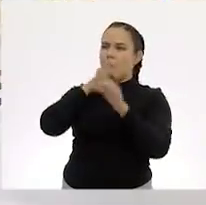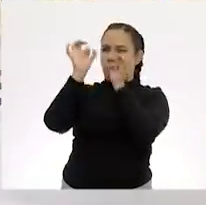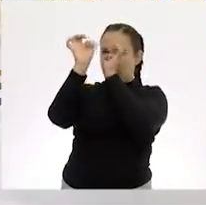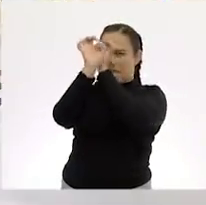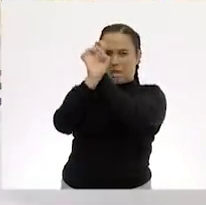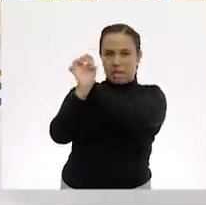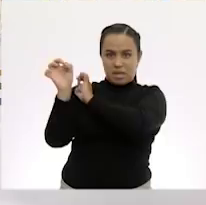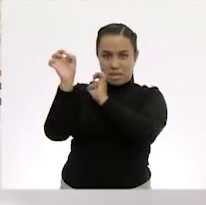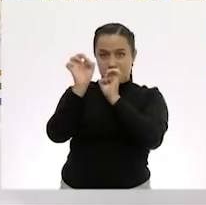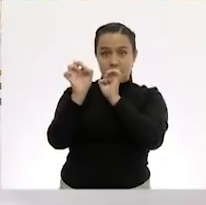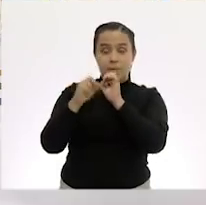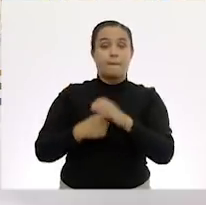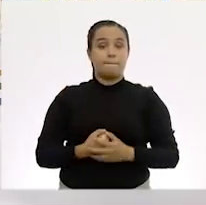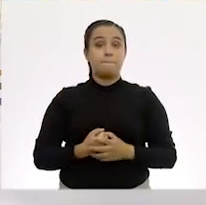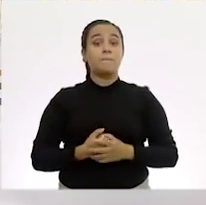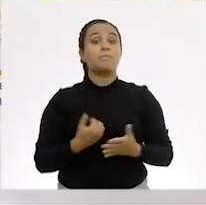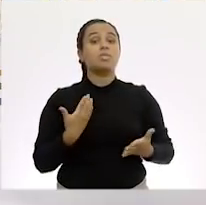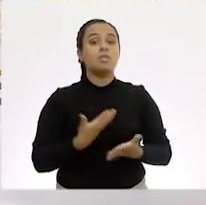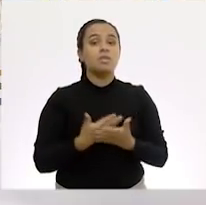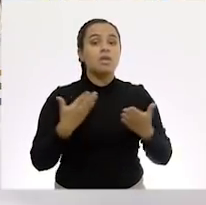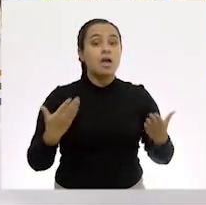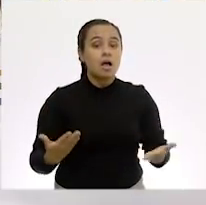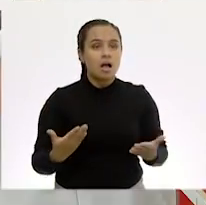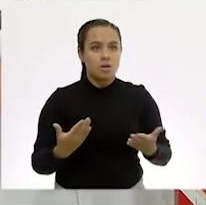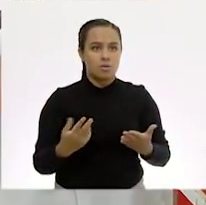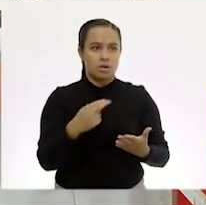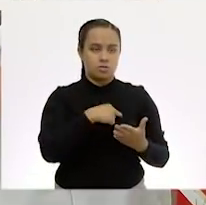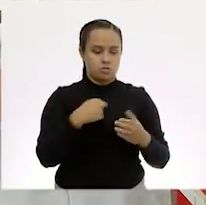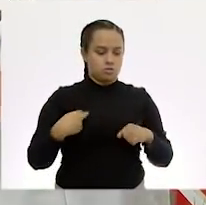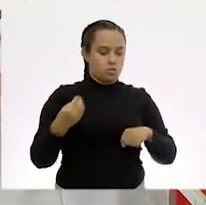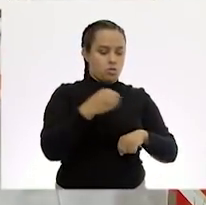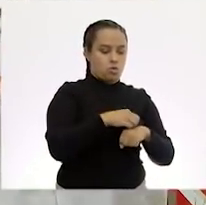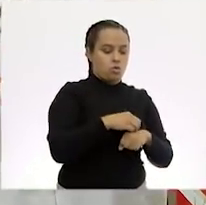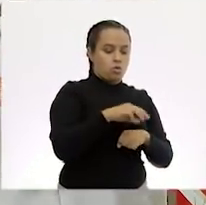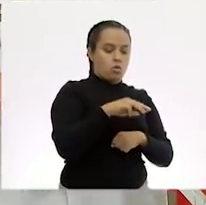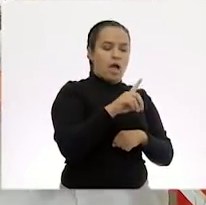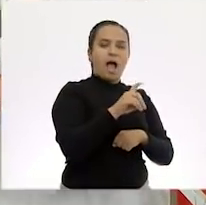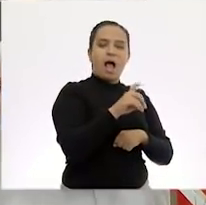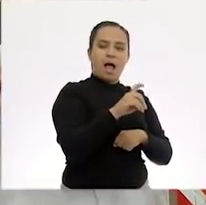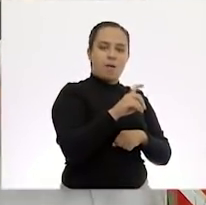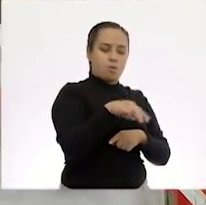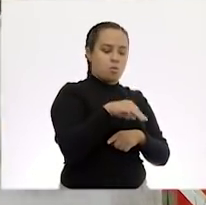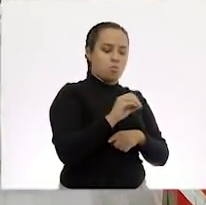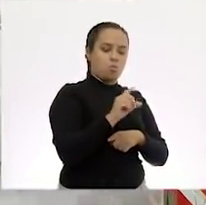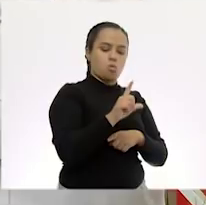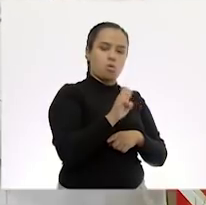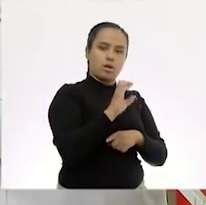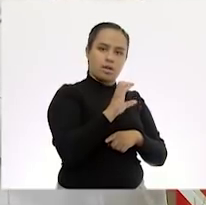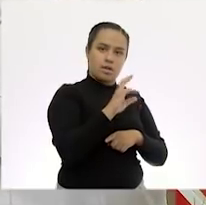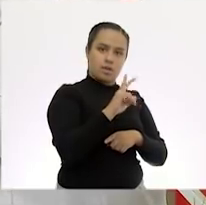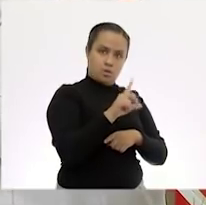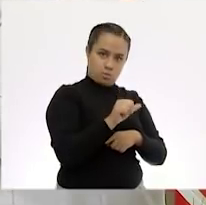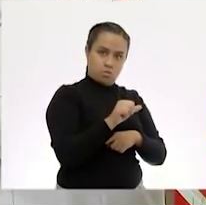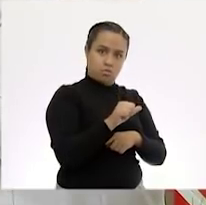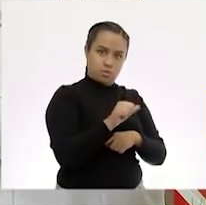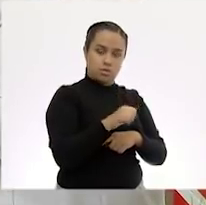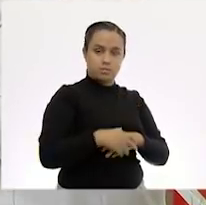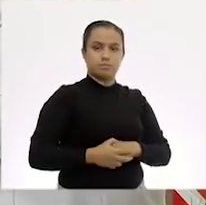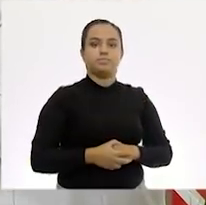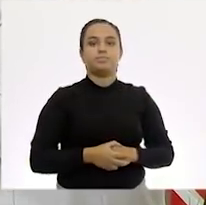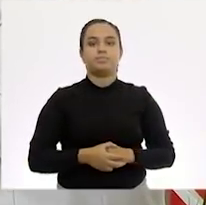bien. Y ahora vamos a poner nuestras moléculas de agua. Ok. ¿Ok?